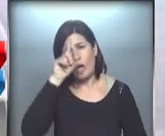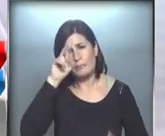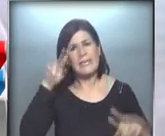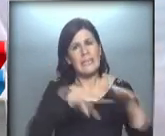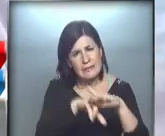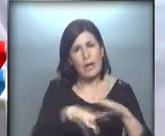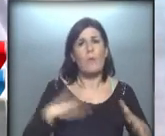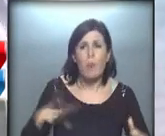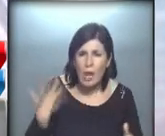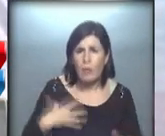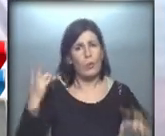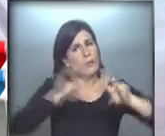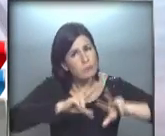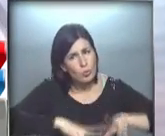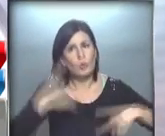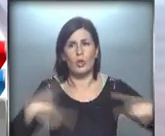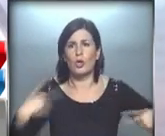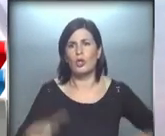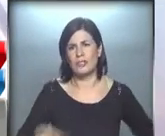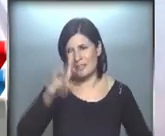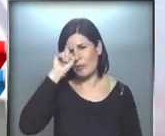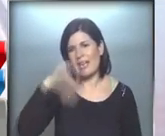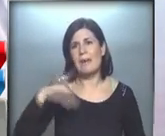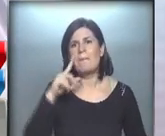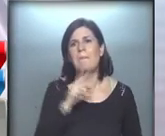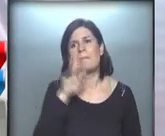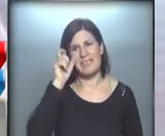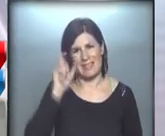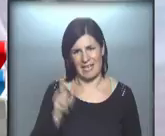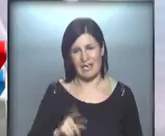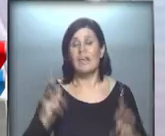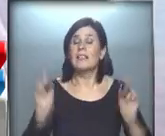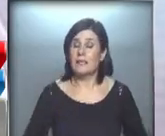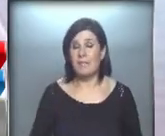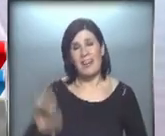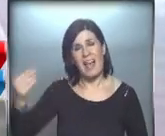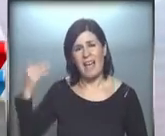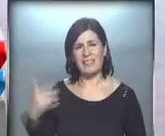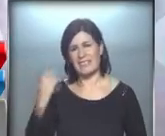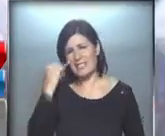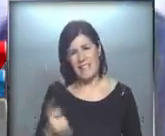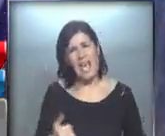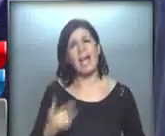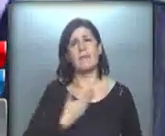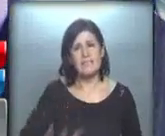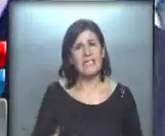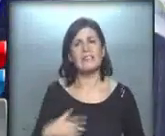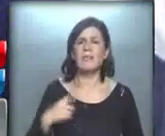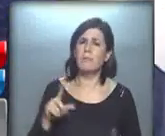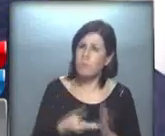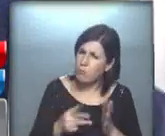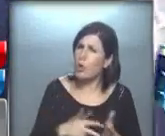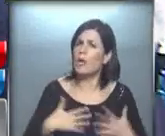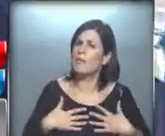precaución y para realizar algunos estudios así en el Sanatorio Mitre. Recordemos también que en los últimos años había ya tenido algunos problemas de